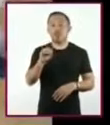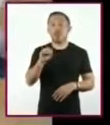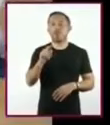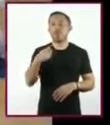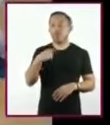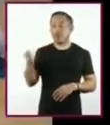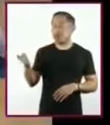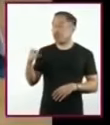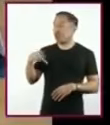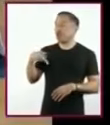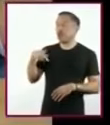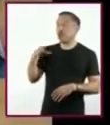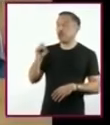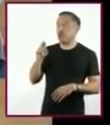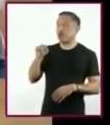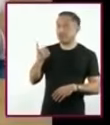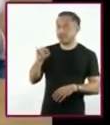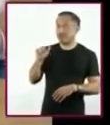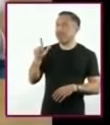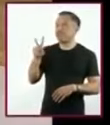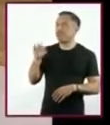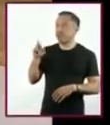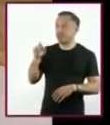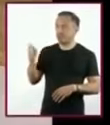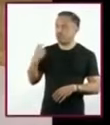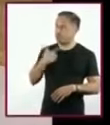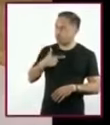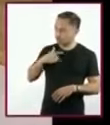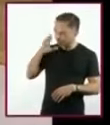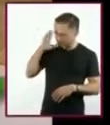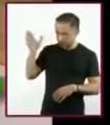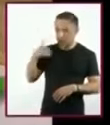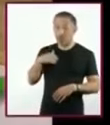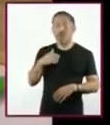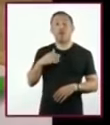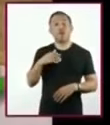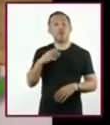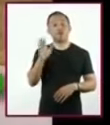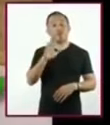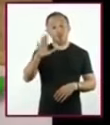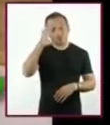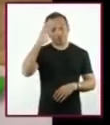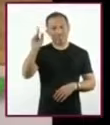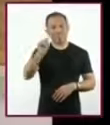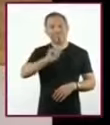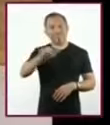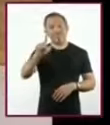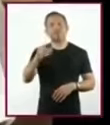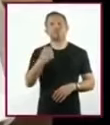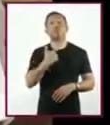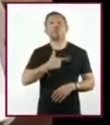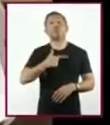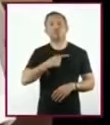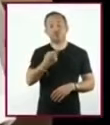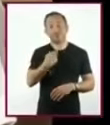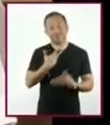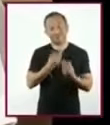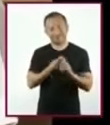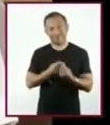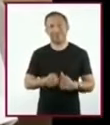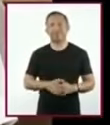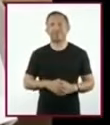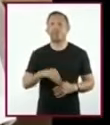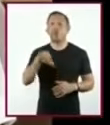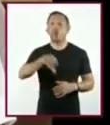Connie Alvarado. Connie, gracias por estar con nosotros. Gracias a ti, Fede. ¿Qué tal, amigos? Es un gusto que estén con nosotros. El día de